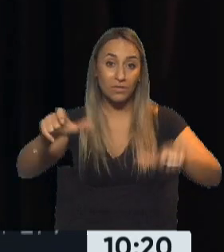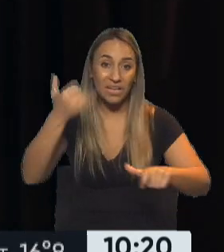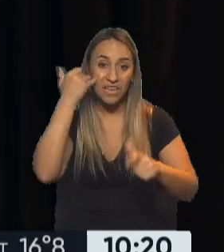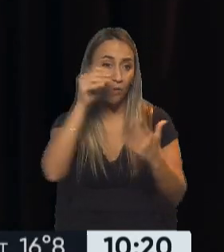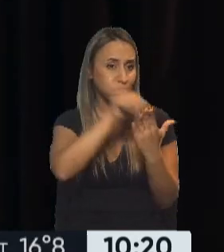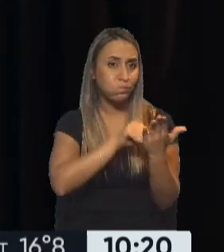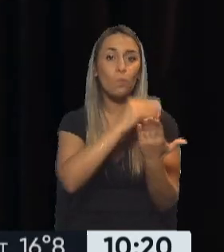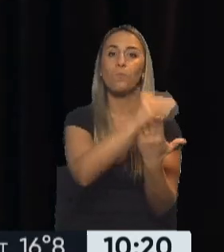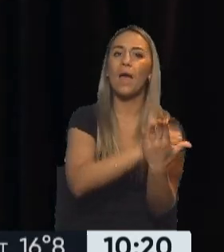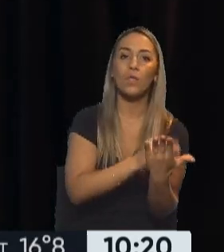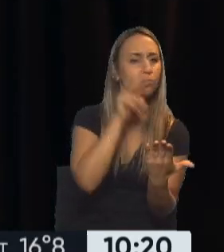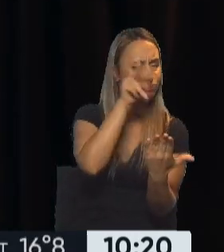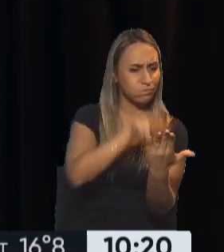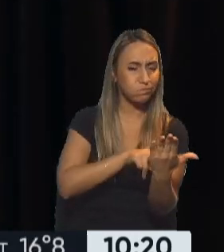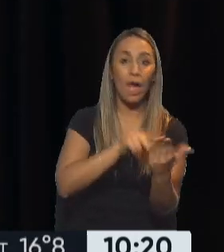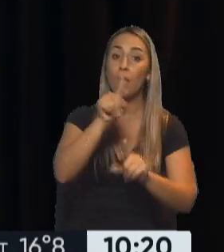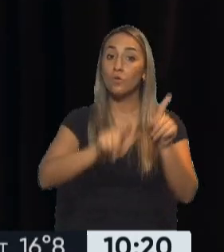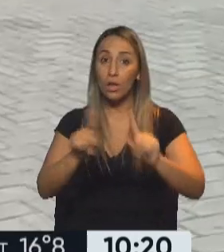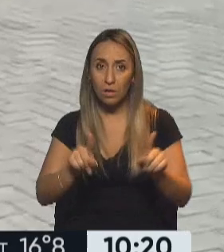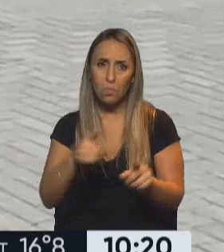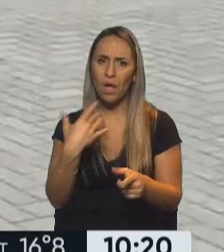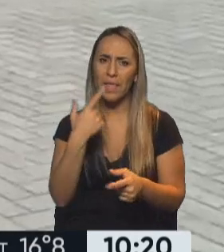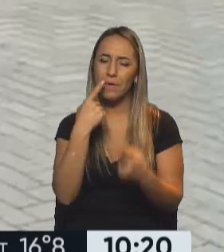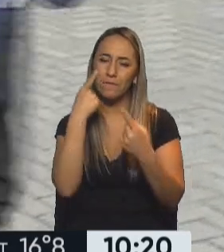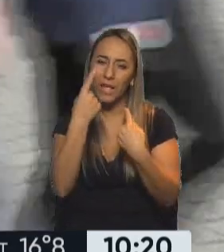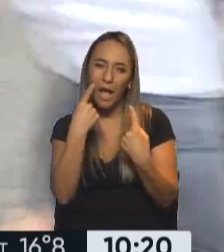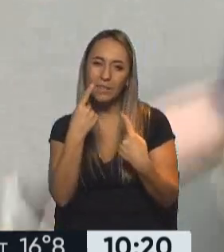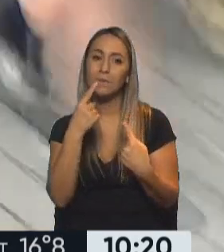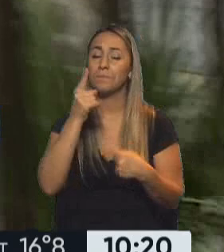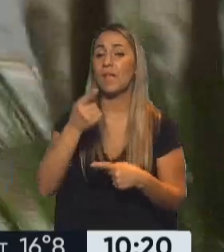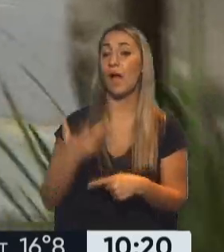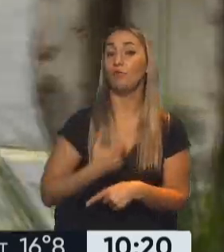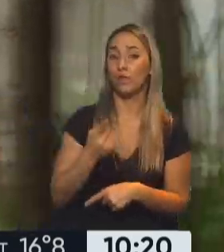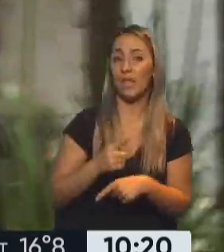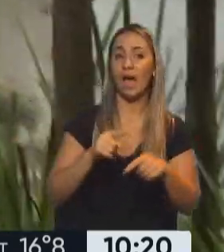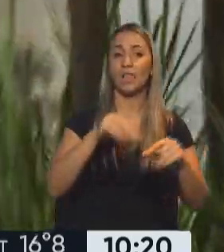muchísimas consultas, pueden hacerlo y están esperándolo las autoridades de mesa, las